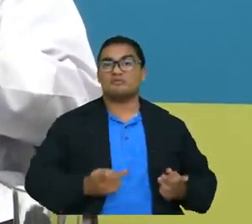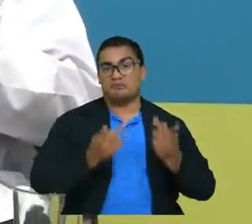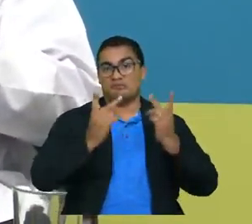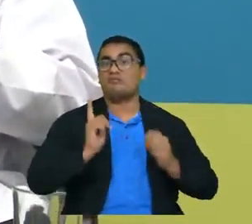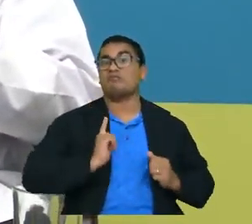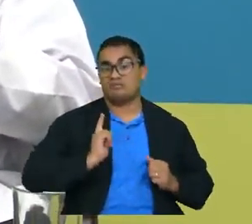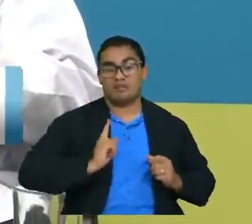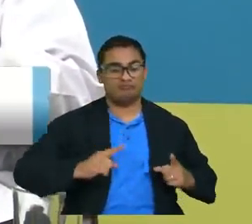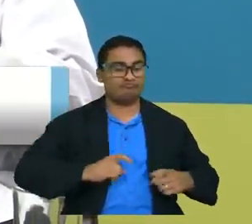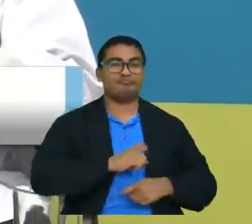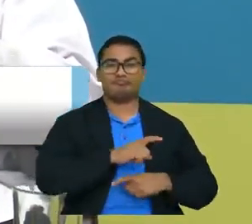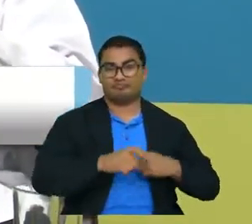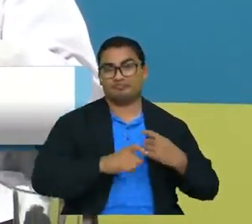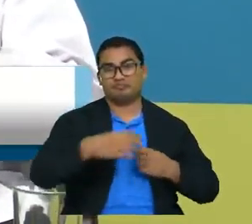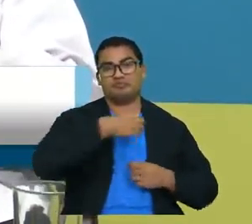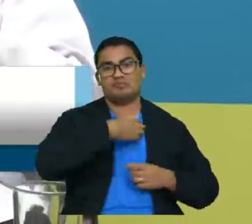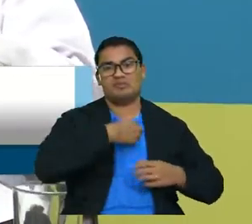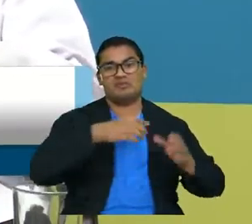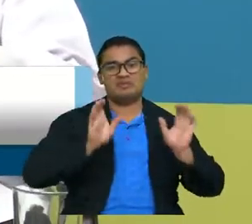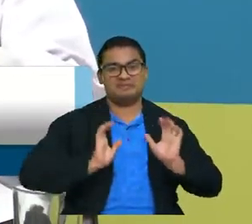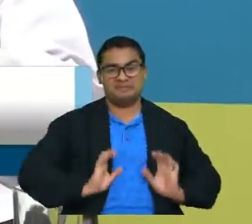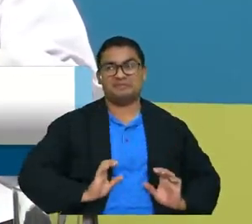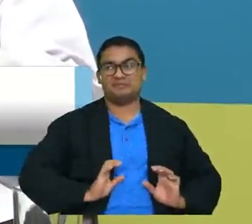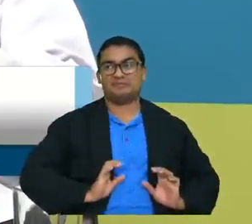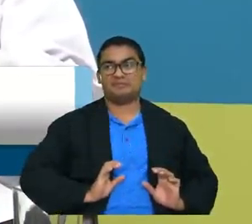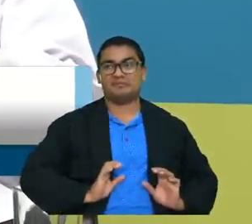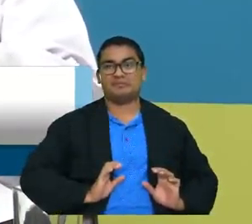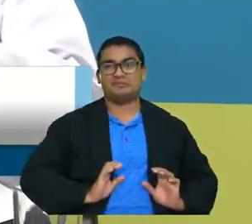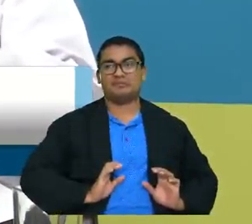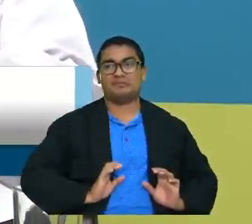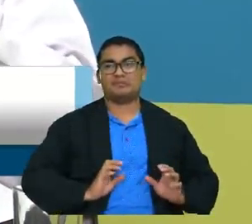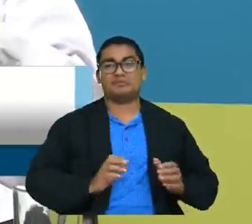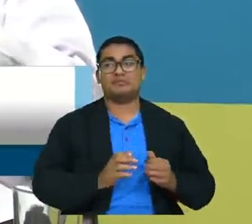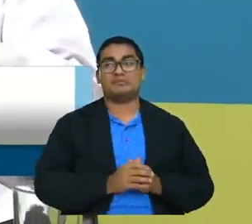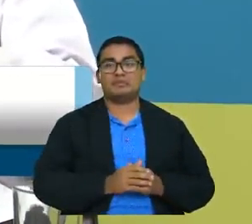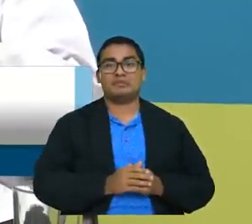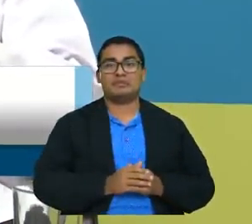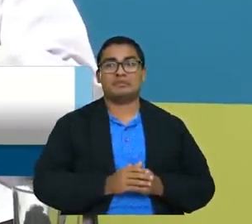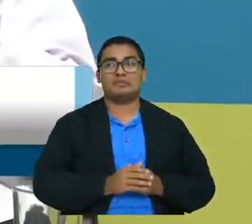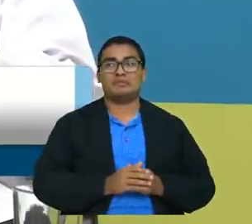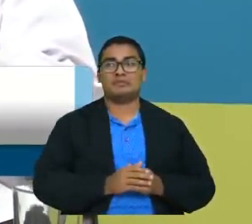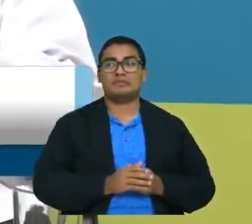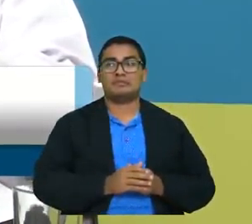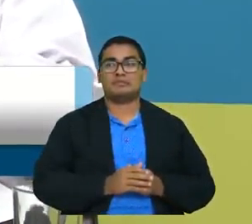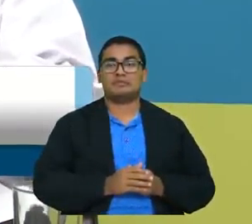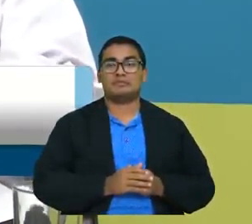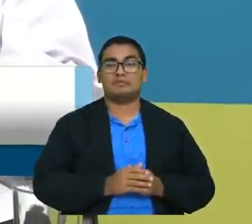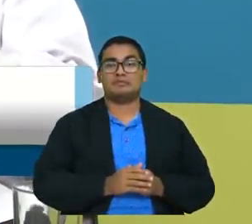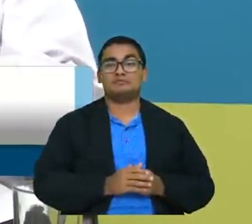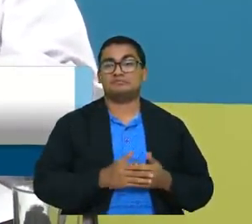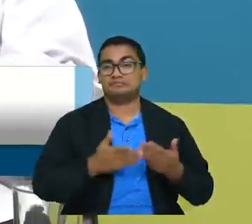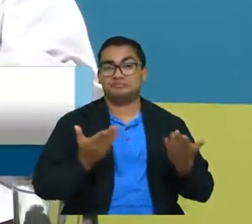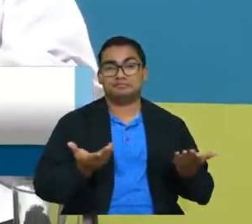parte de nuestro organismo y ellos se van alimentando de otro organismo. Y es así que se va haciendo lo que es la cadena.